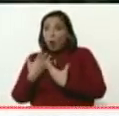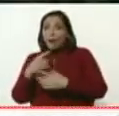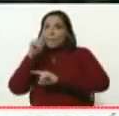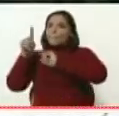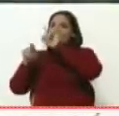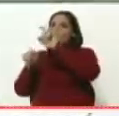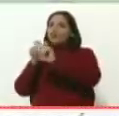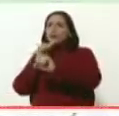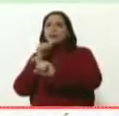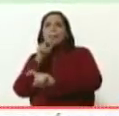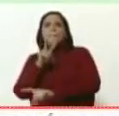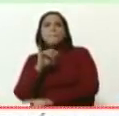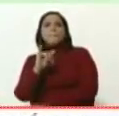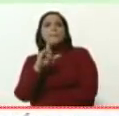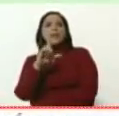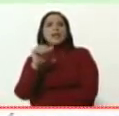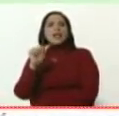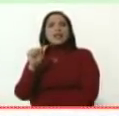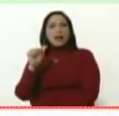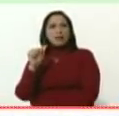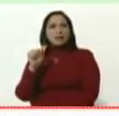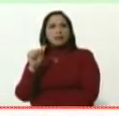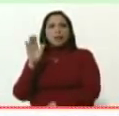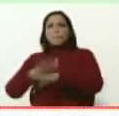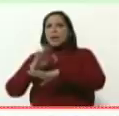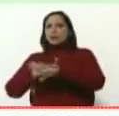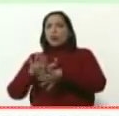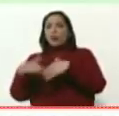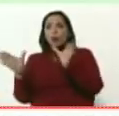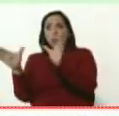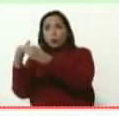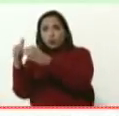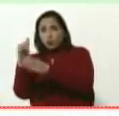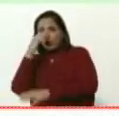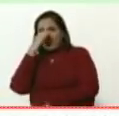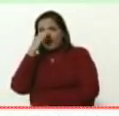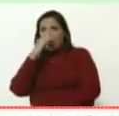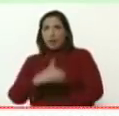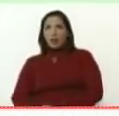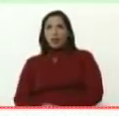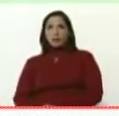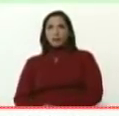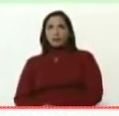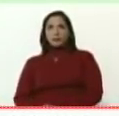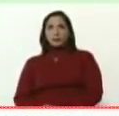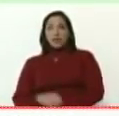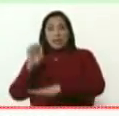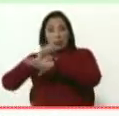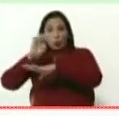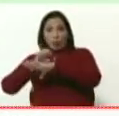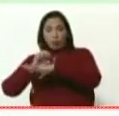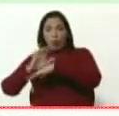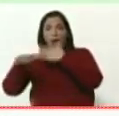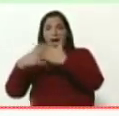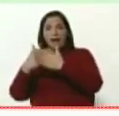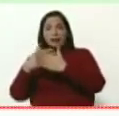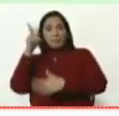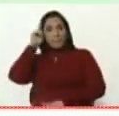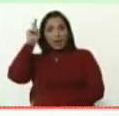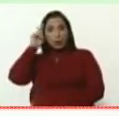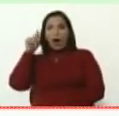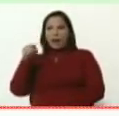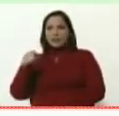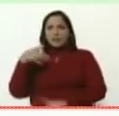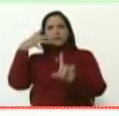Vilca Fernández qué fue lo que ocurrió cuando este grupo de criminales pasaron de Ecuador a Perú y allí recibieron